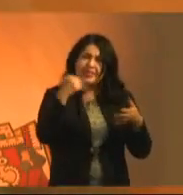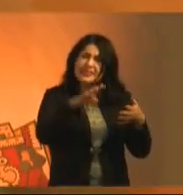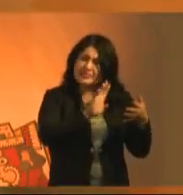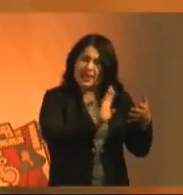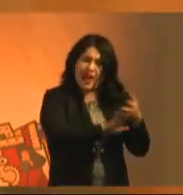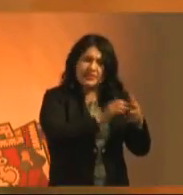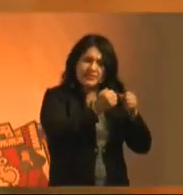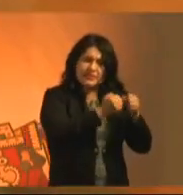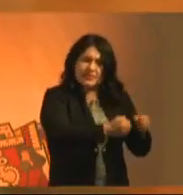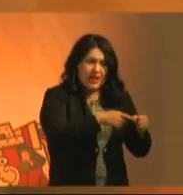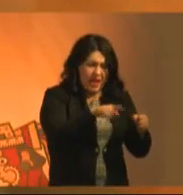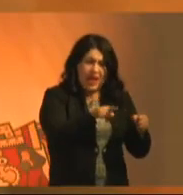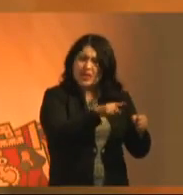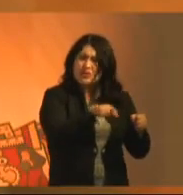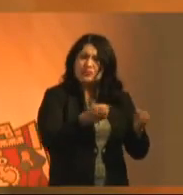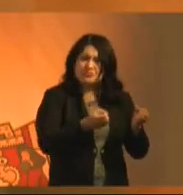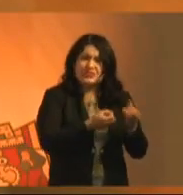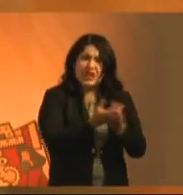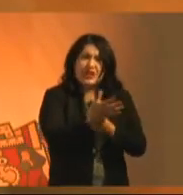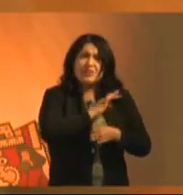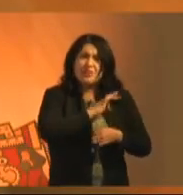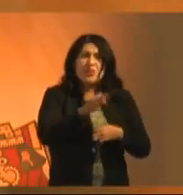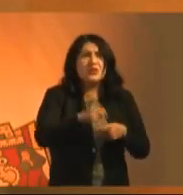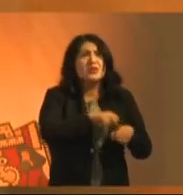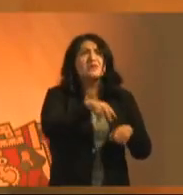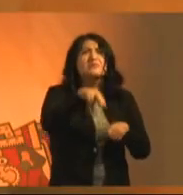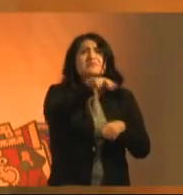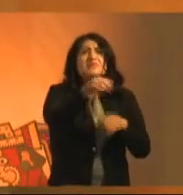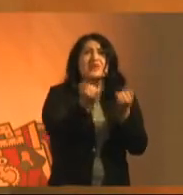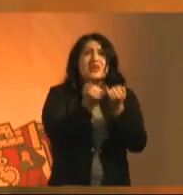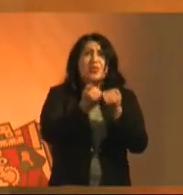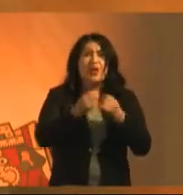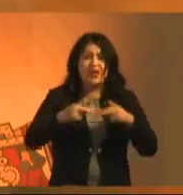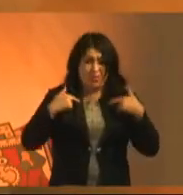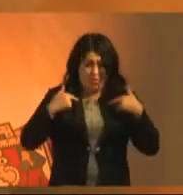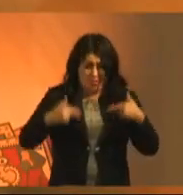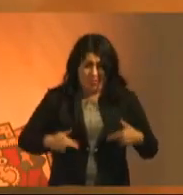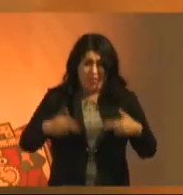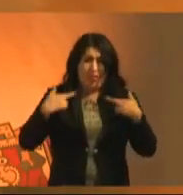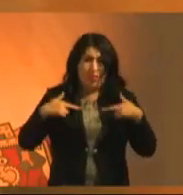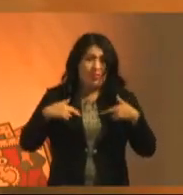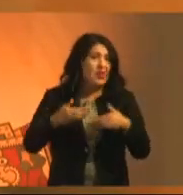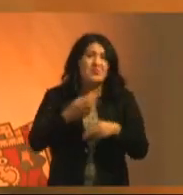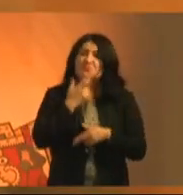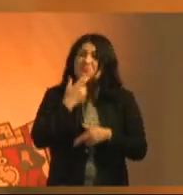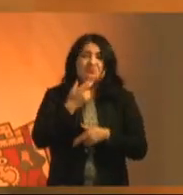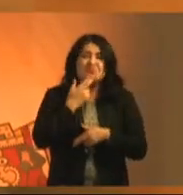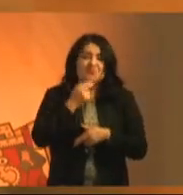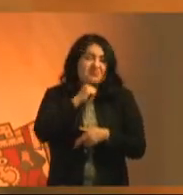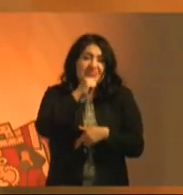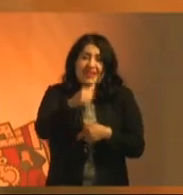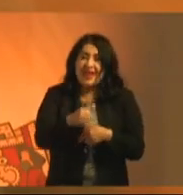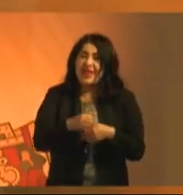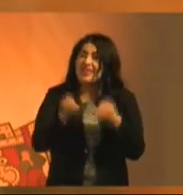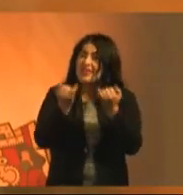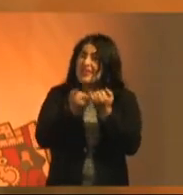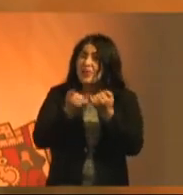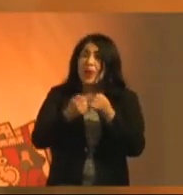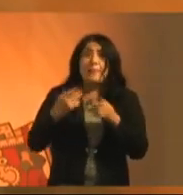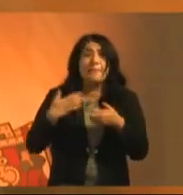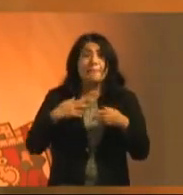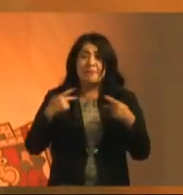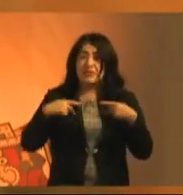no usaban un traje que los identificara no traían un número sino que tenían un nombre podían ser visitados tenían